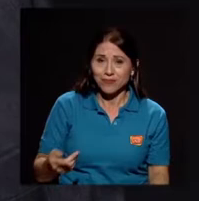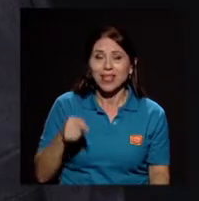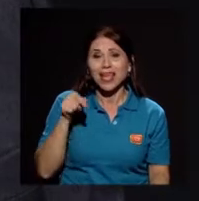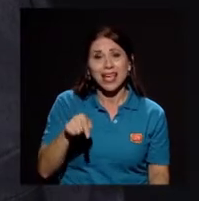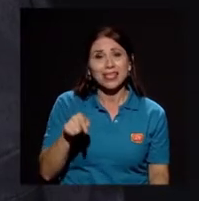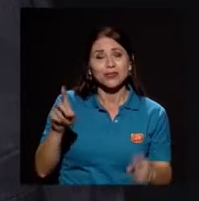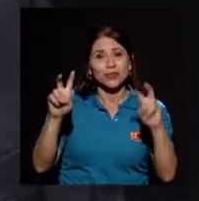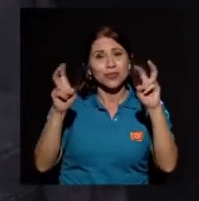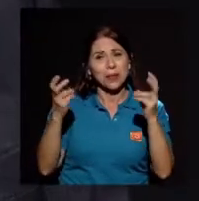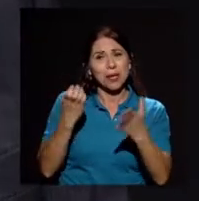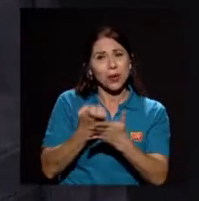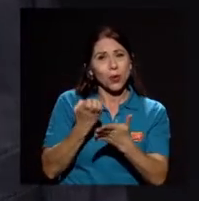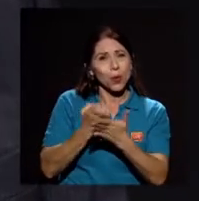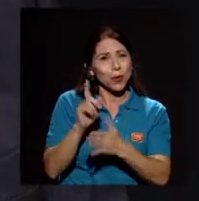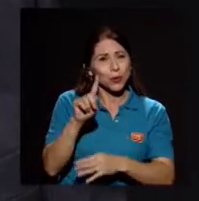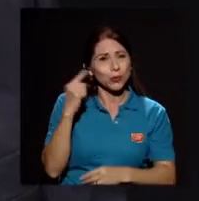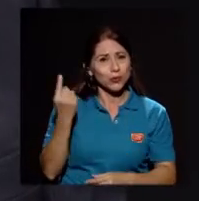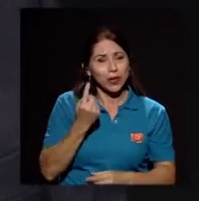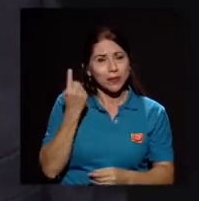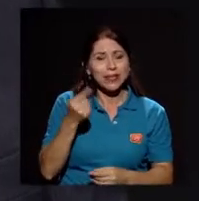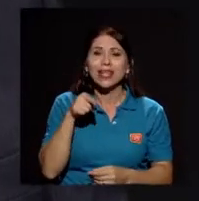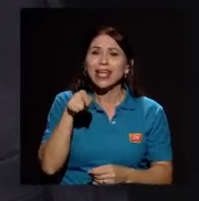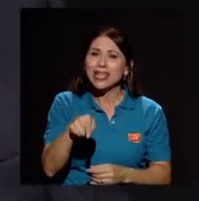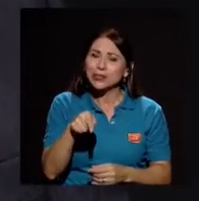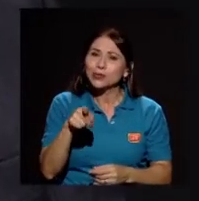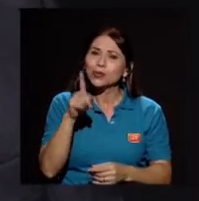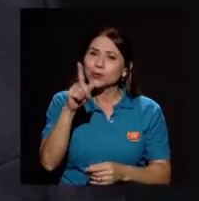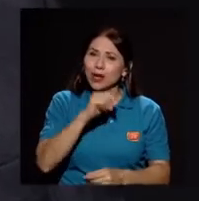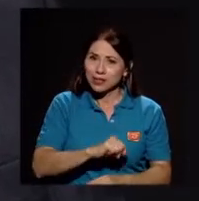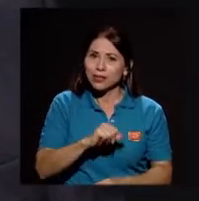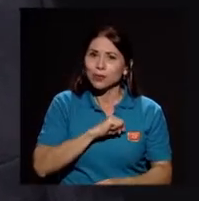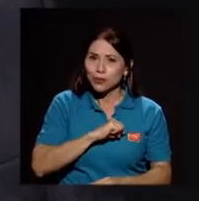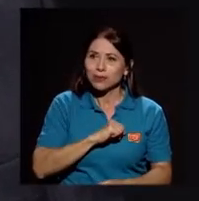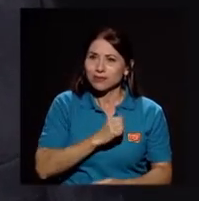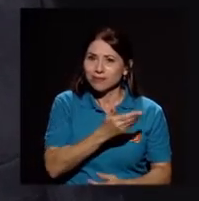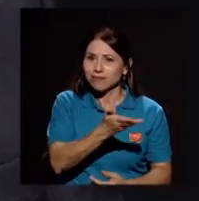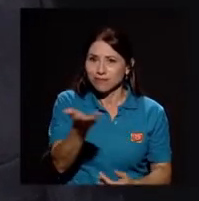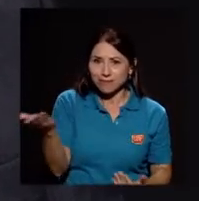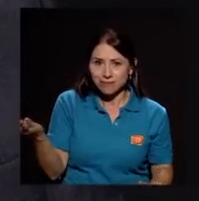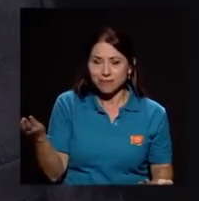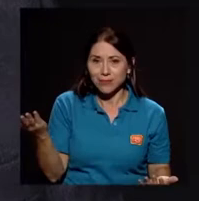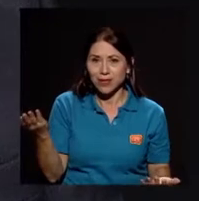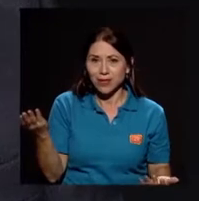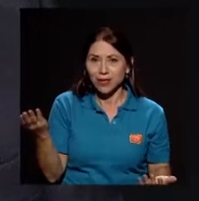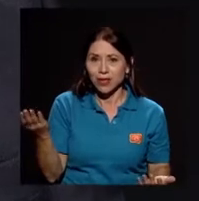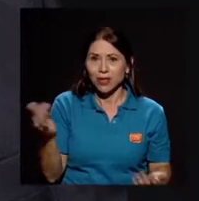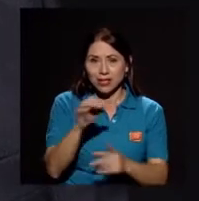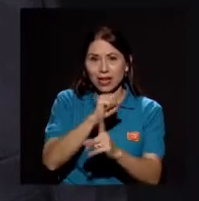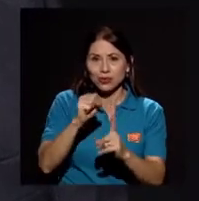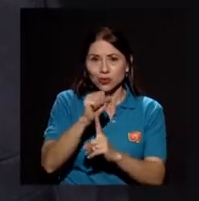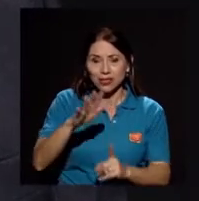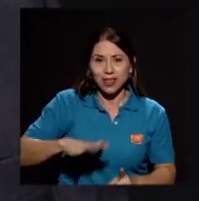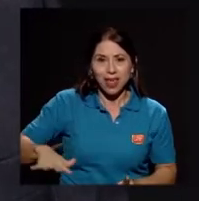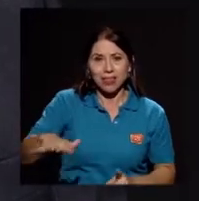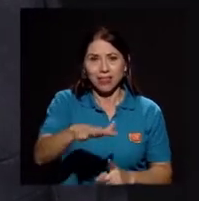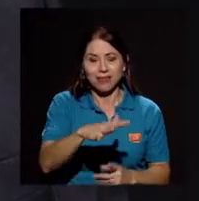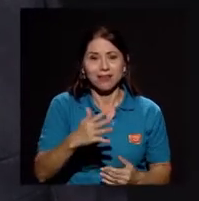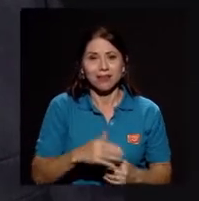un tema económico responde creo yo a una cierta actitud como como sociedad